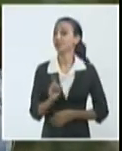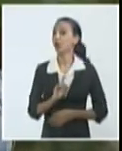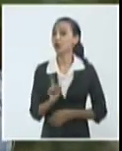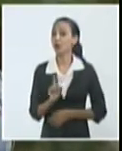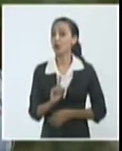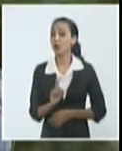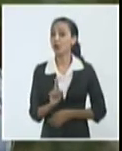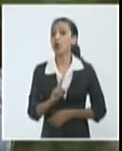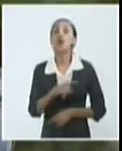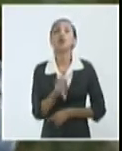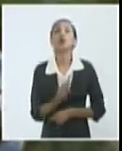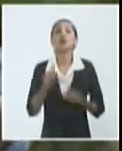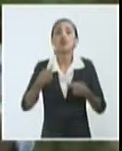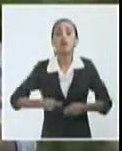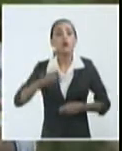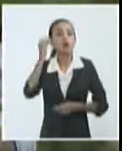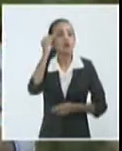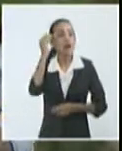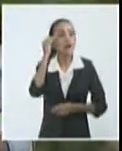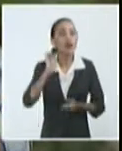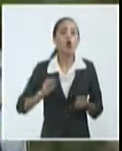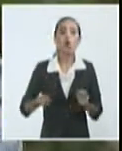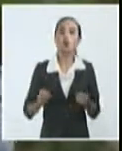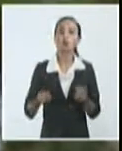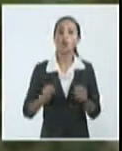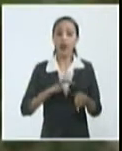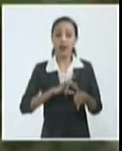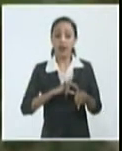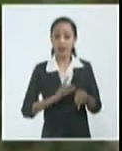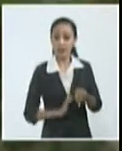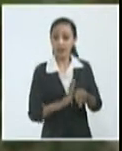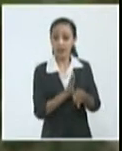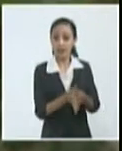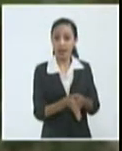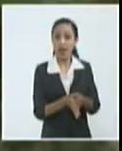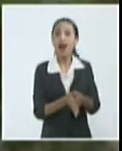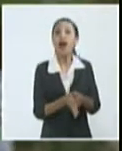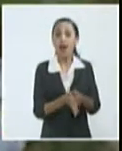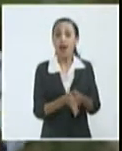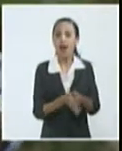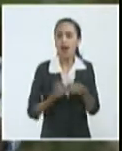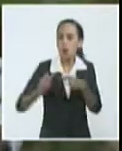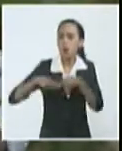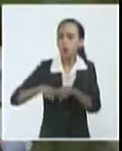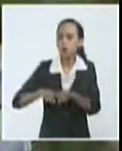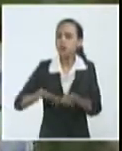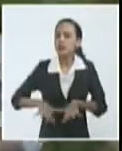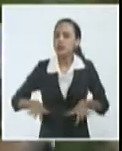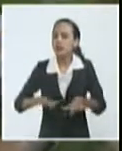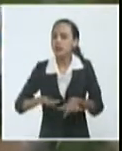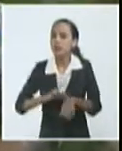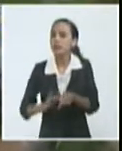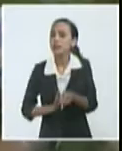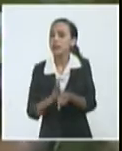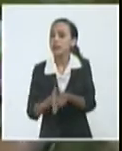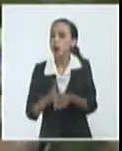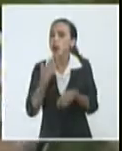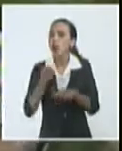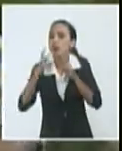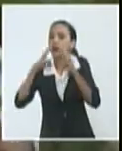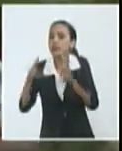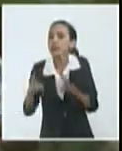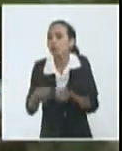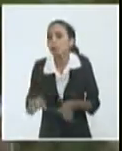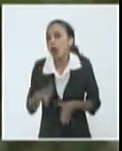que saber, controlando la pandemia, convivir con esa pandemia que existe. Me voy a apoyar en algunos datos y en